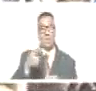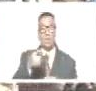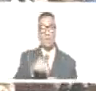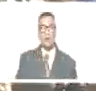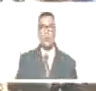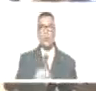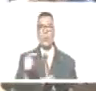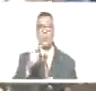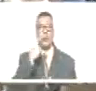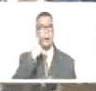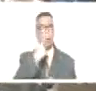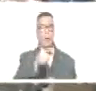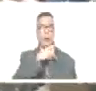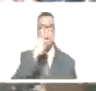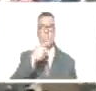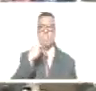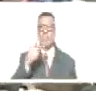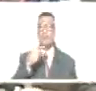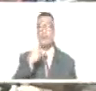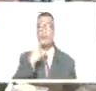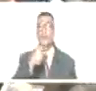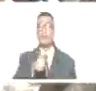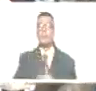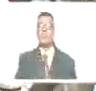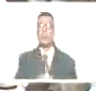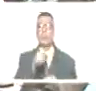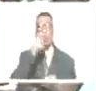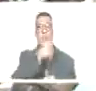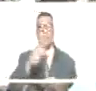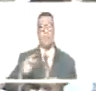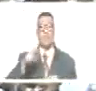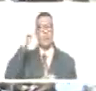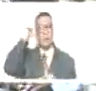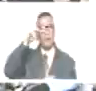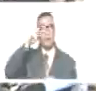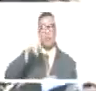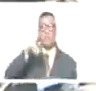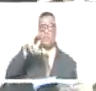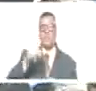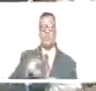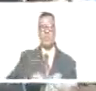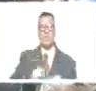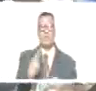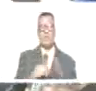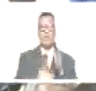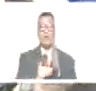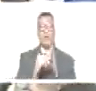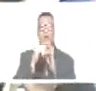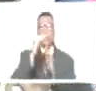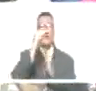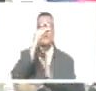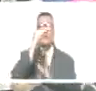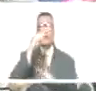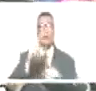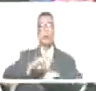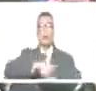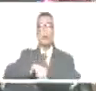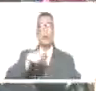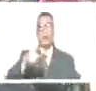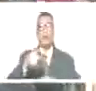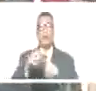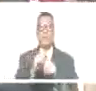pública. Cuando se le dice a los maestros que no se les puede aumentar el sueldo y luego estallan estos escándalos de